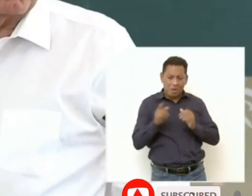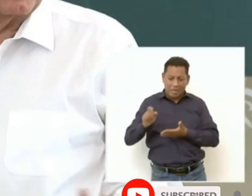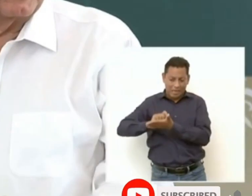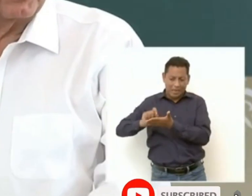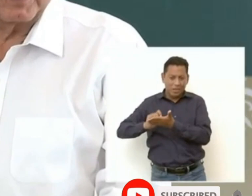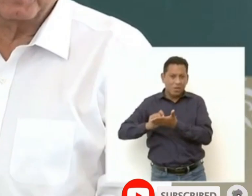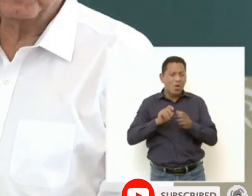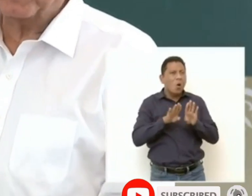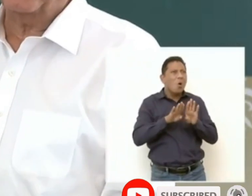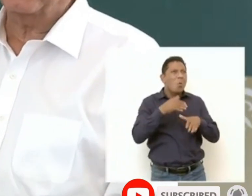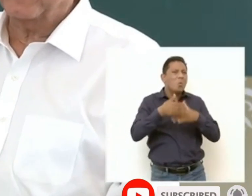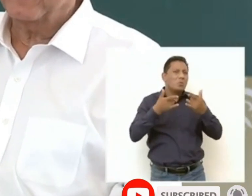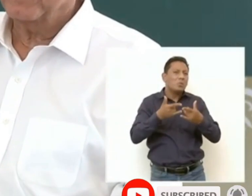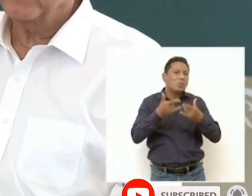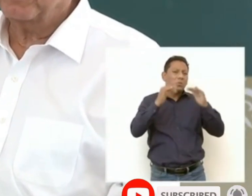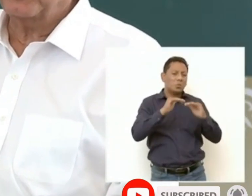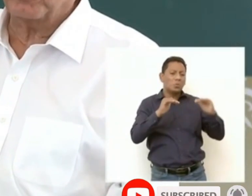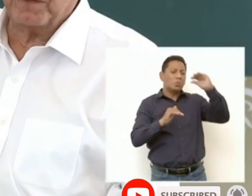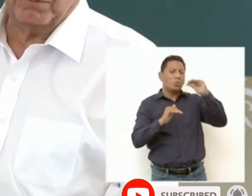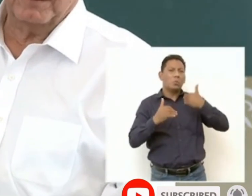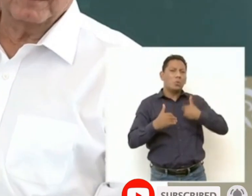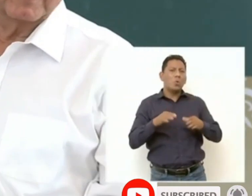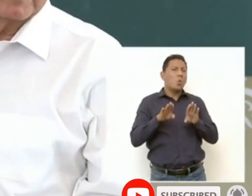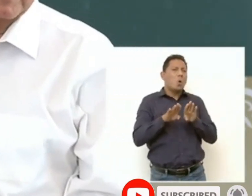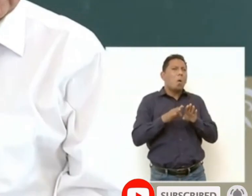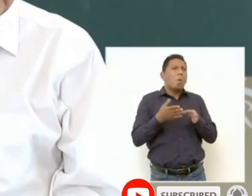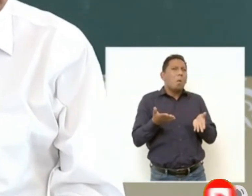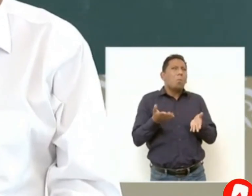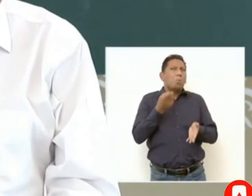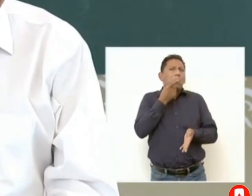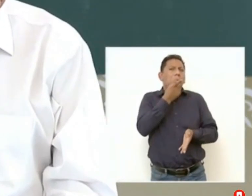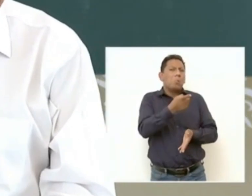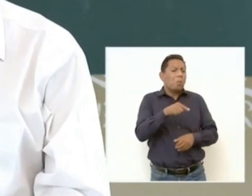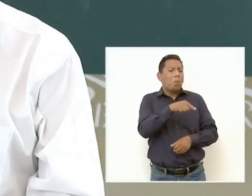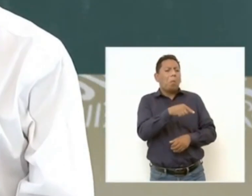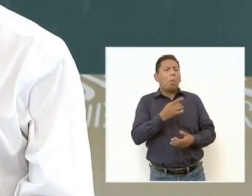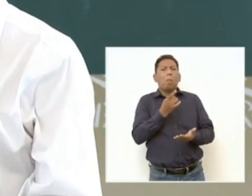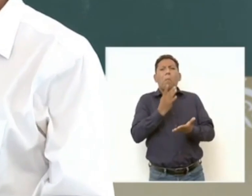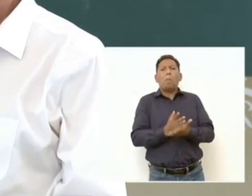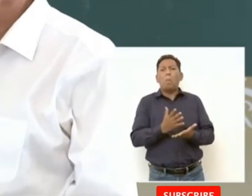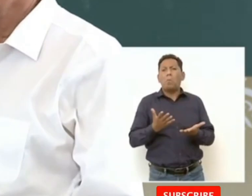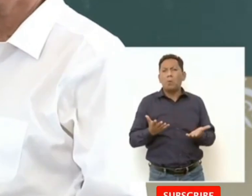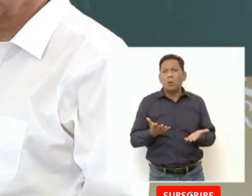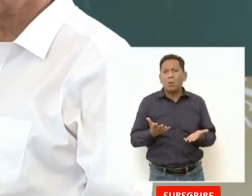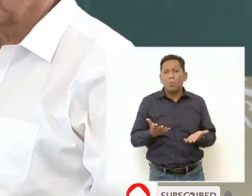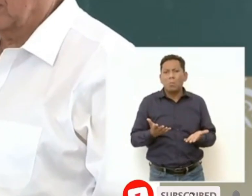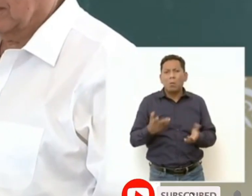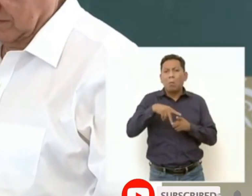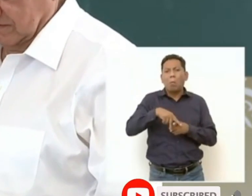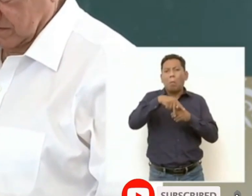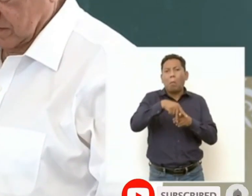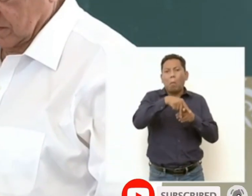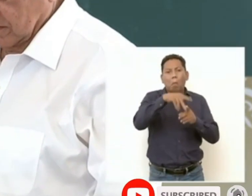¿Cómo voy a pasar a la historia? Van a decir: Benito Pablo, si tú nada más montas